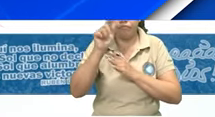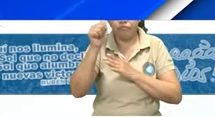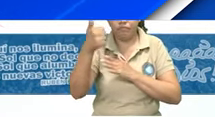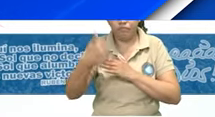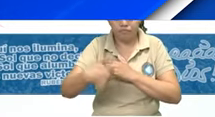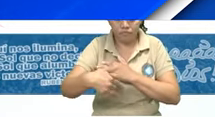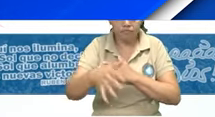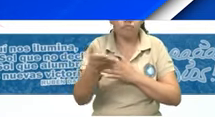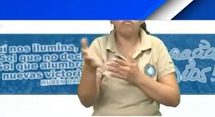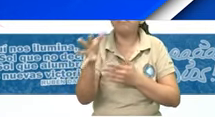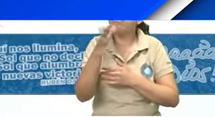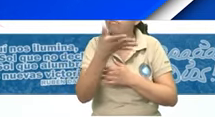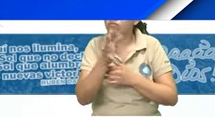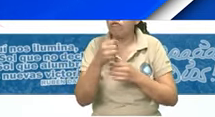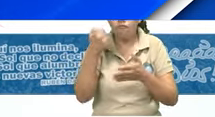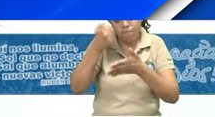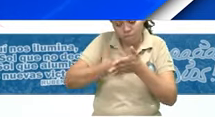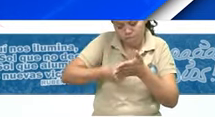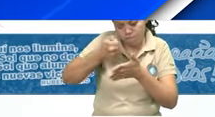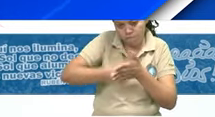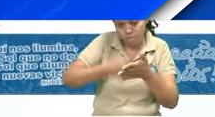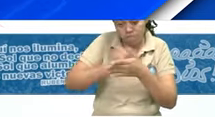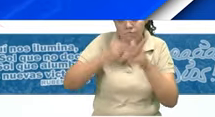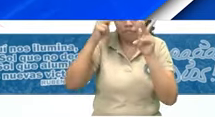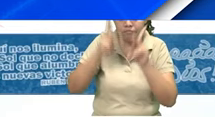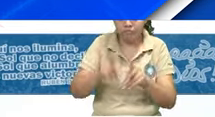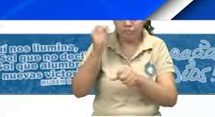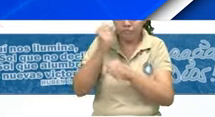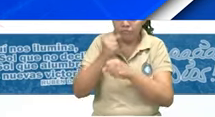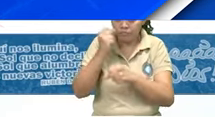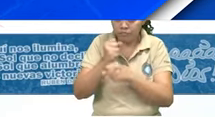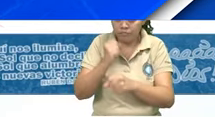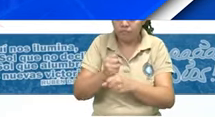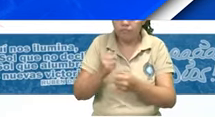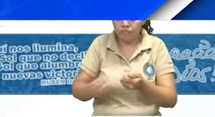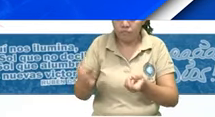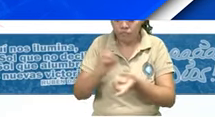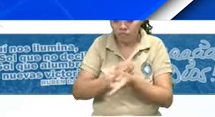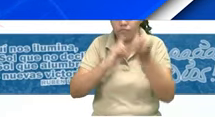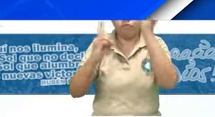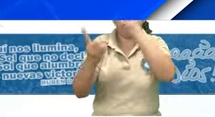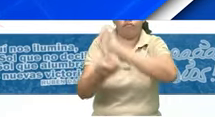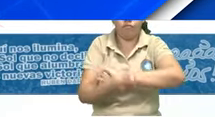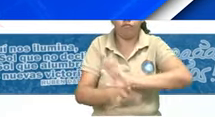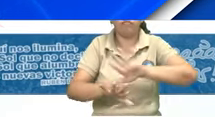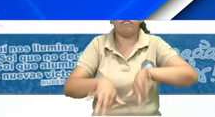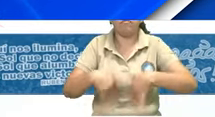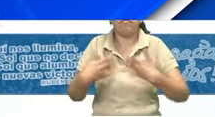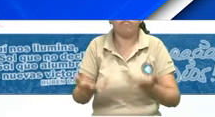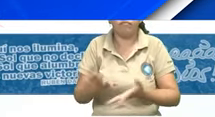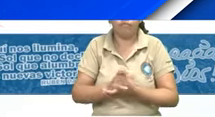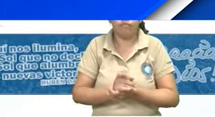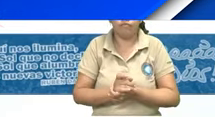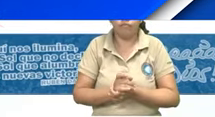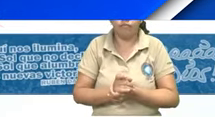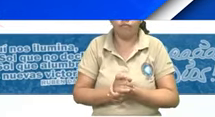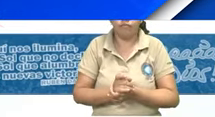recientemente, esto tiene que ver con un gran esfuerzo de los productores de transformar